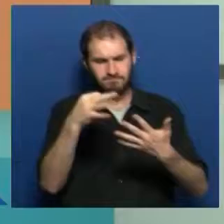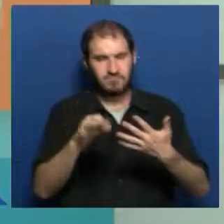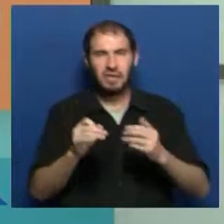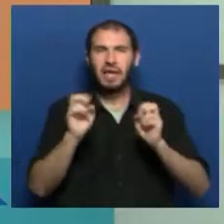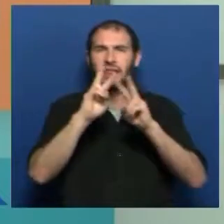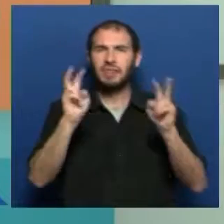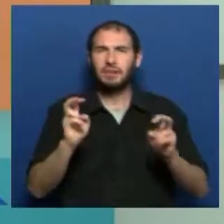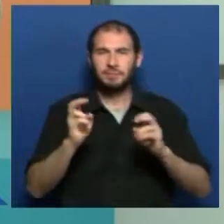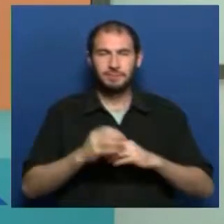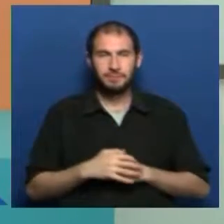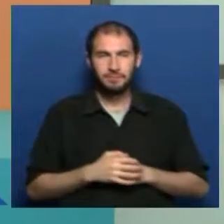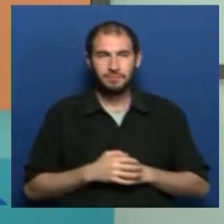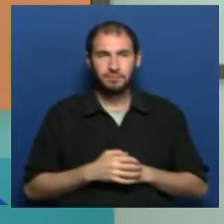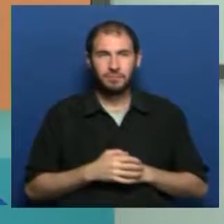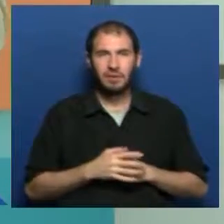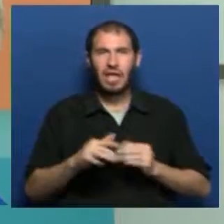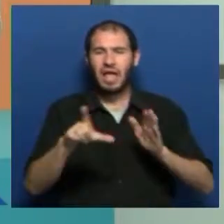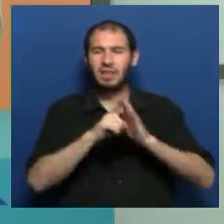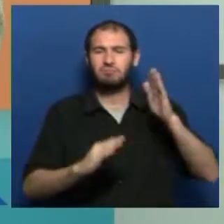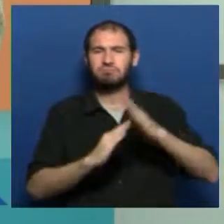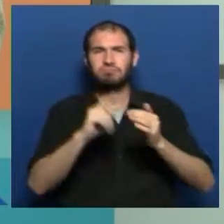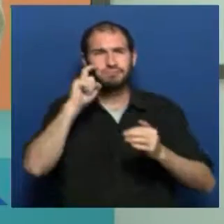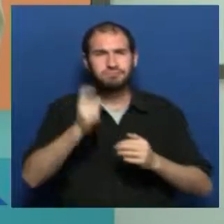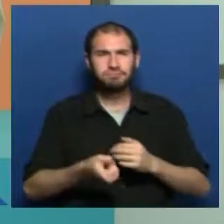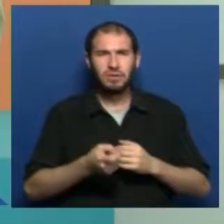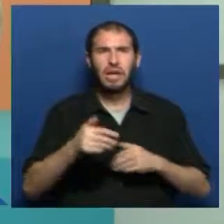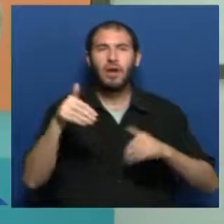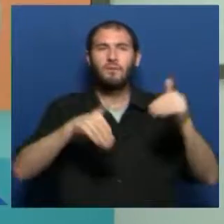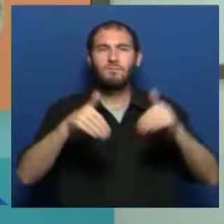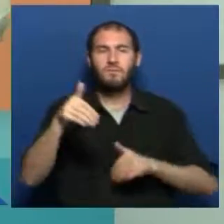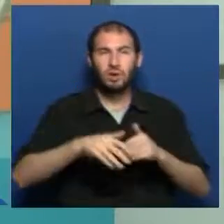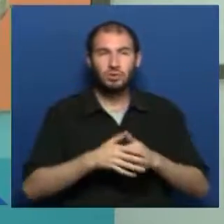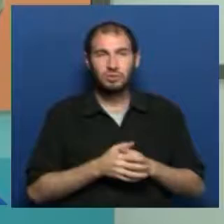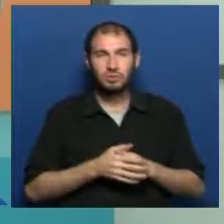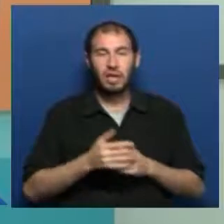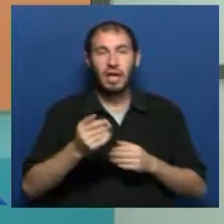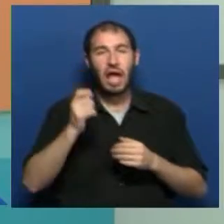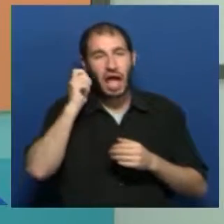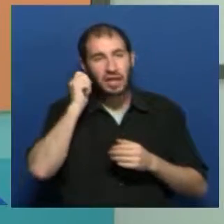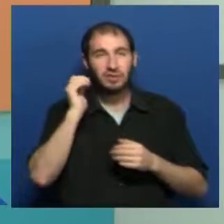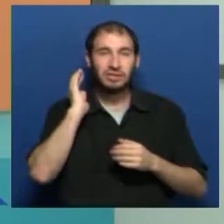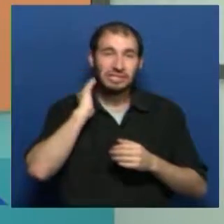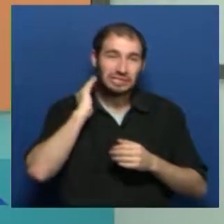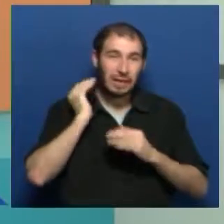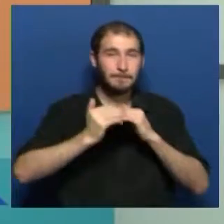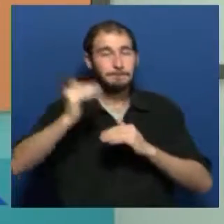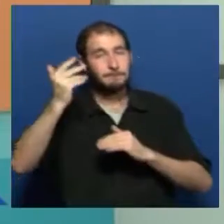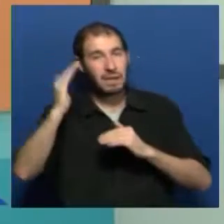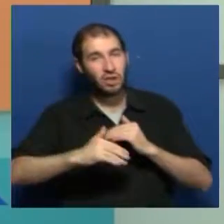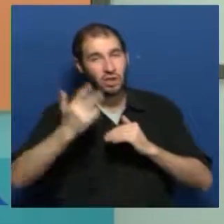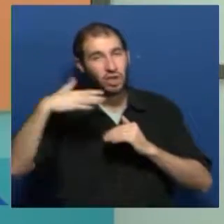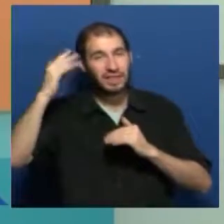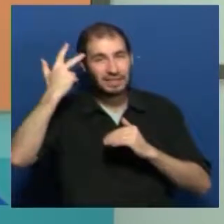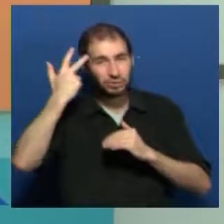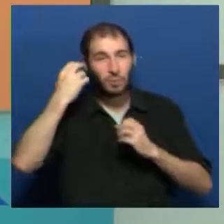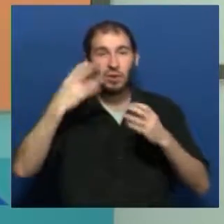el tema de la inconstitucionalidad del voto de los mayores de 16 y menores de 18, porque